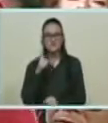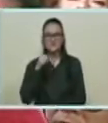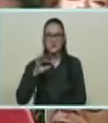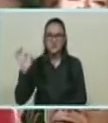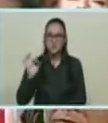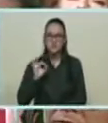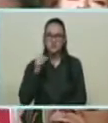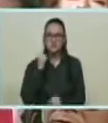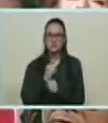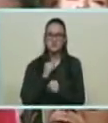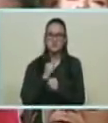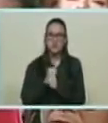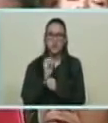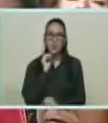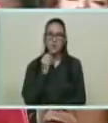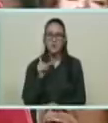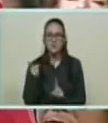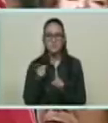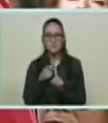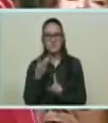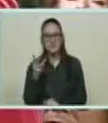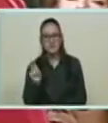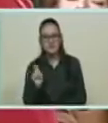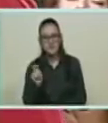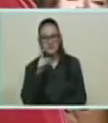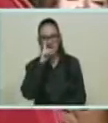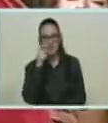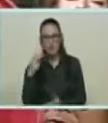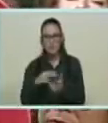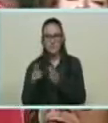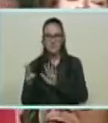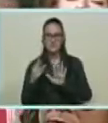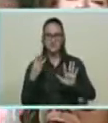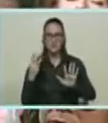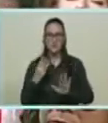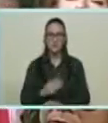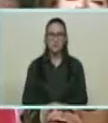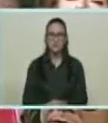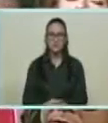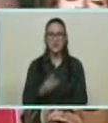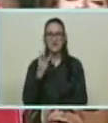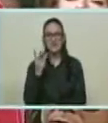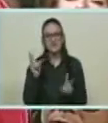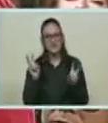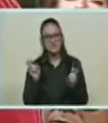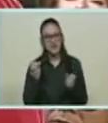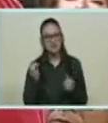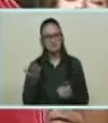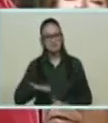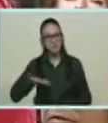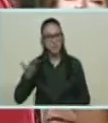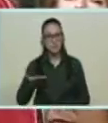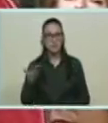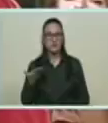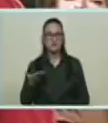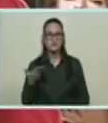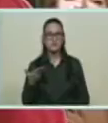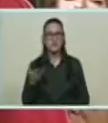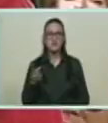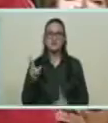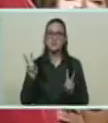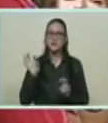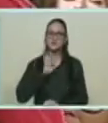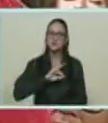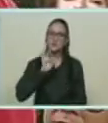100% Chamba Juvenil en el primer trimestre del año 2018. 3 áreas fundamentales hemos concentrado el esfuerzo: en lo